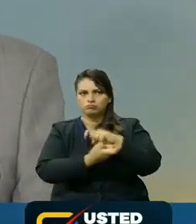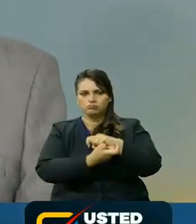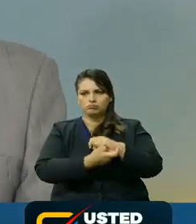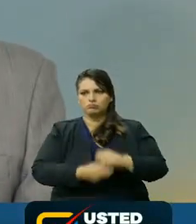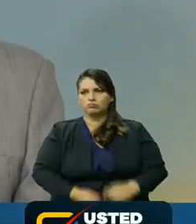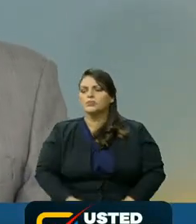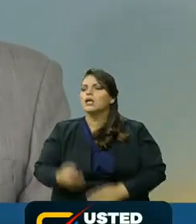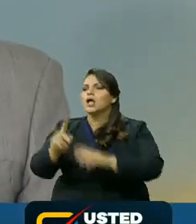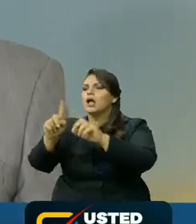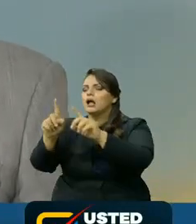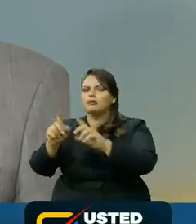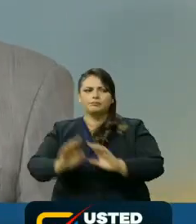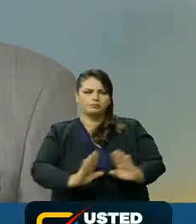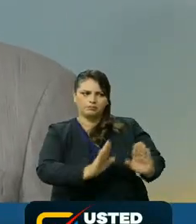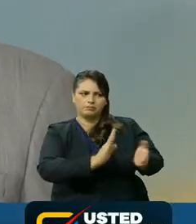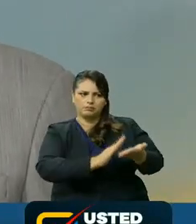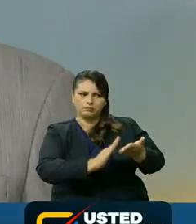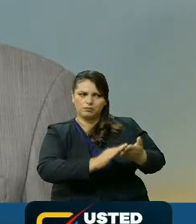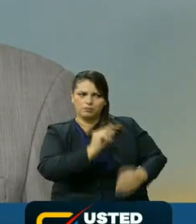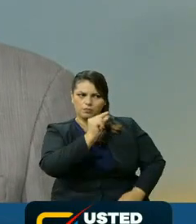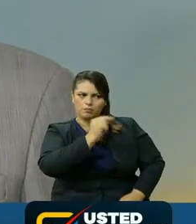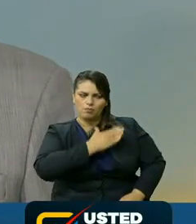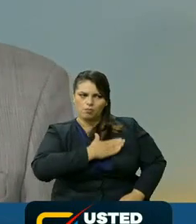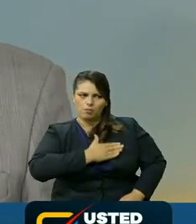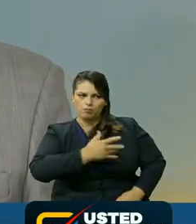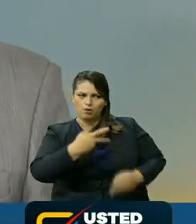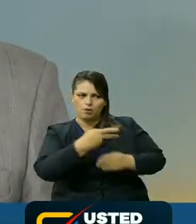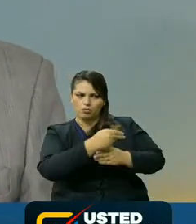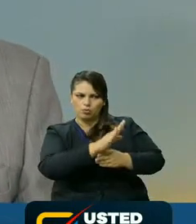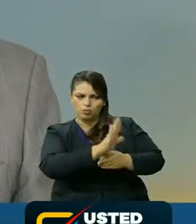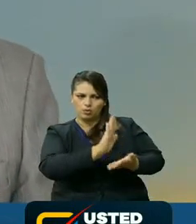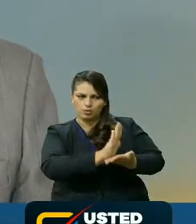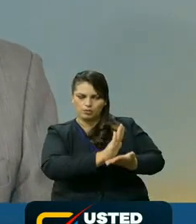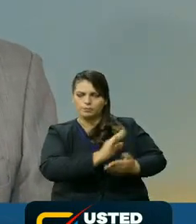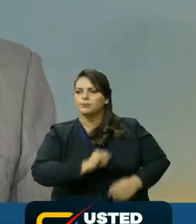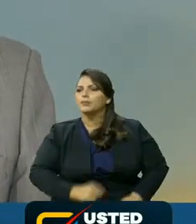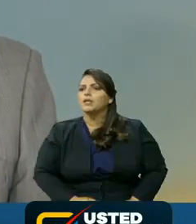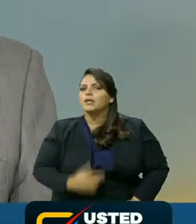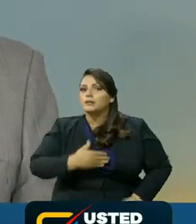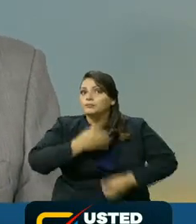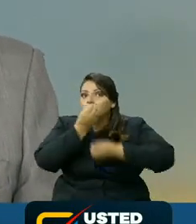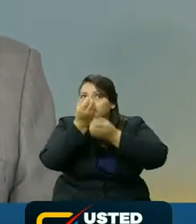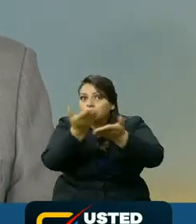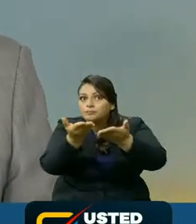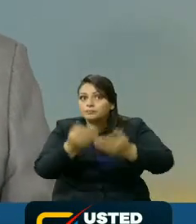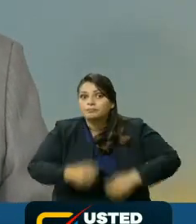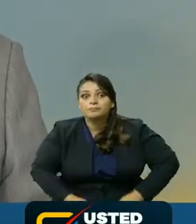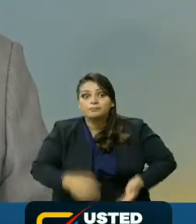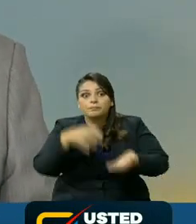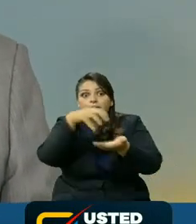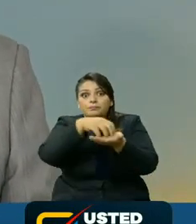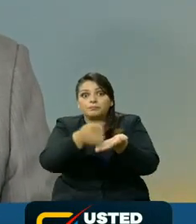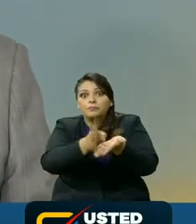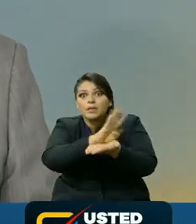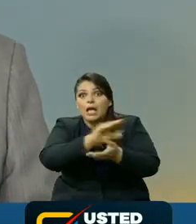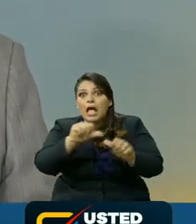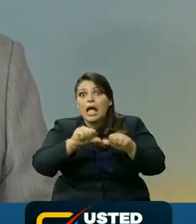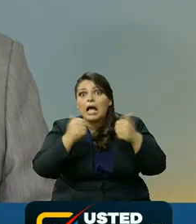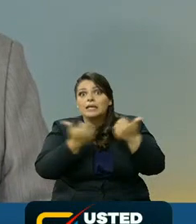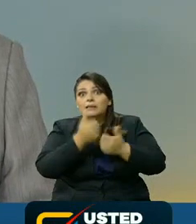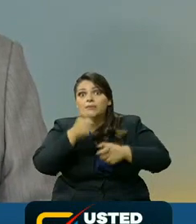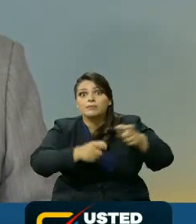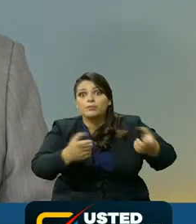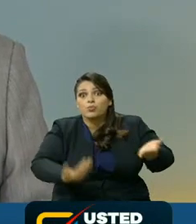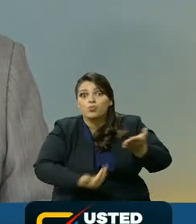Debemos, lo voy a hacer yo en mi columna del Diario Expreso. Exigir a los asambleístas que, deponiendo actitudes